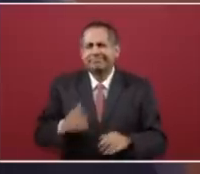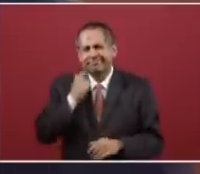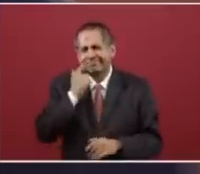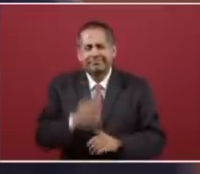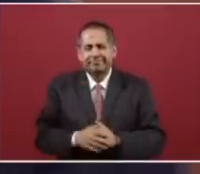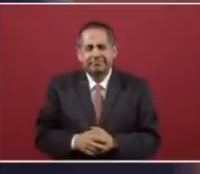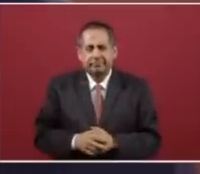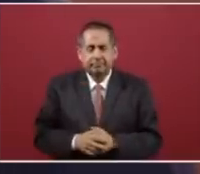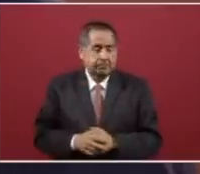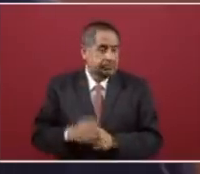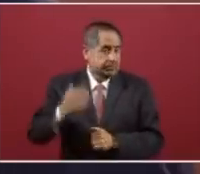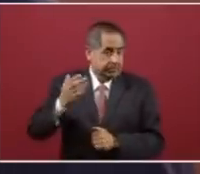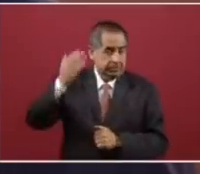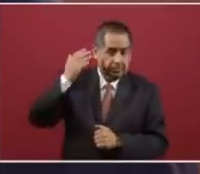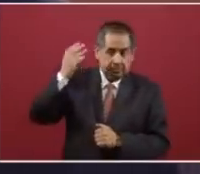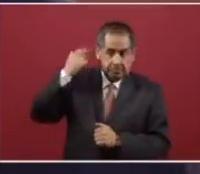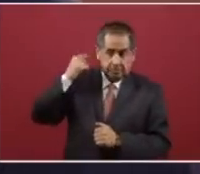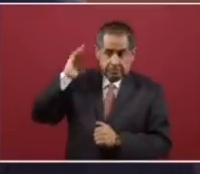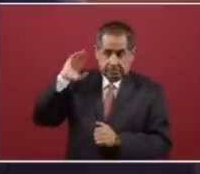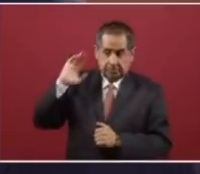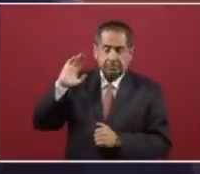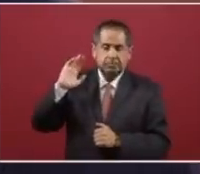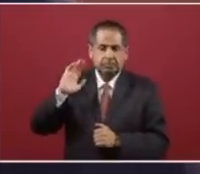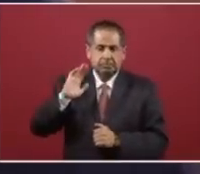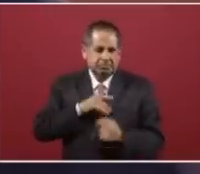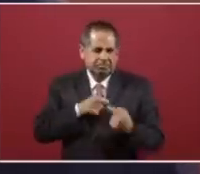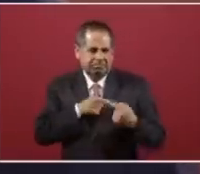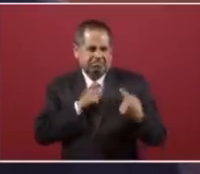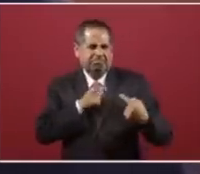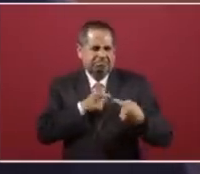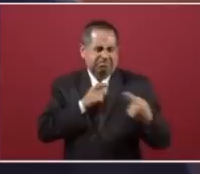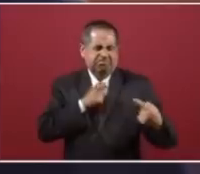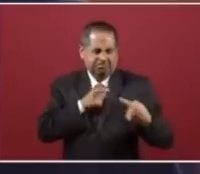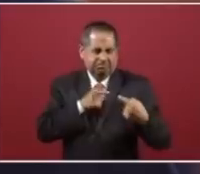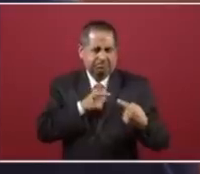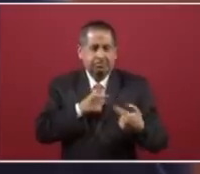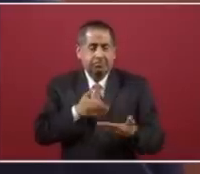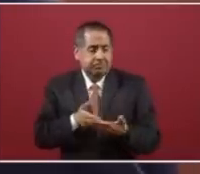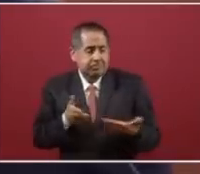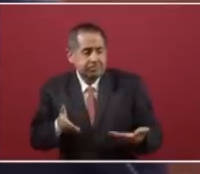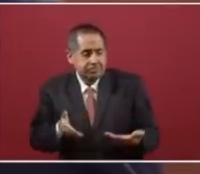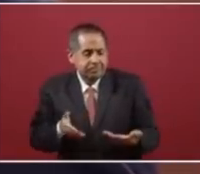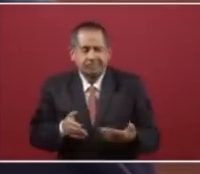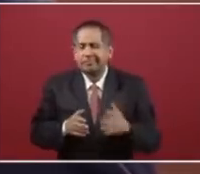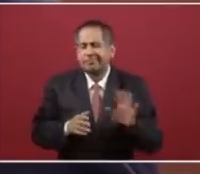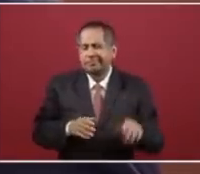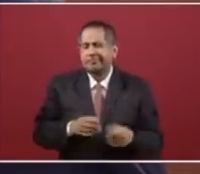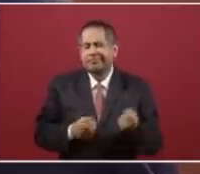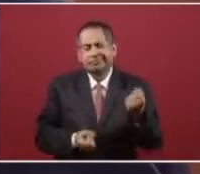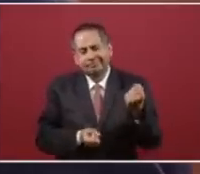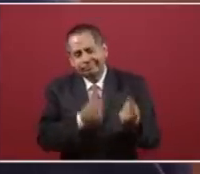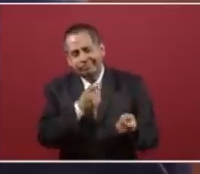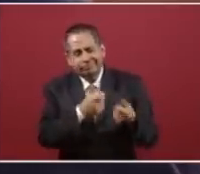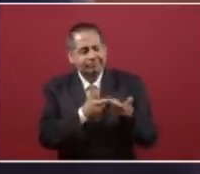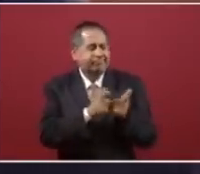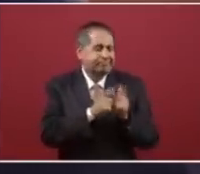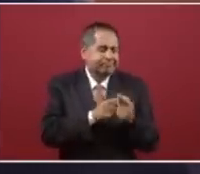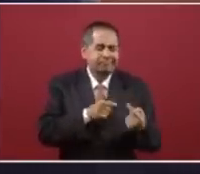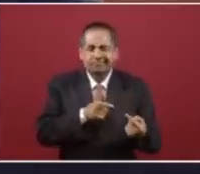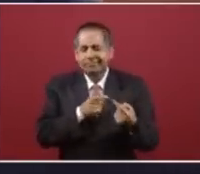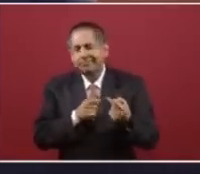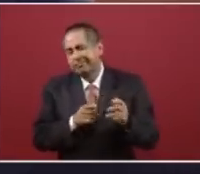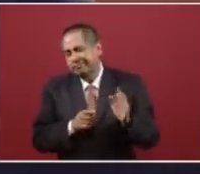antes teníamos adversarios ahora si hay una polémica que es